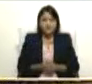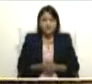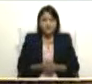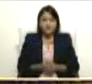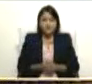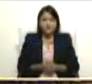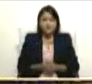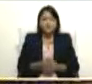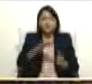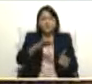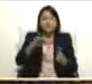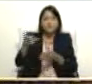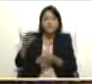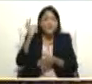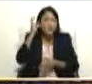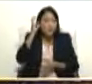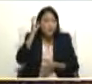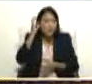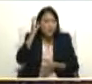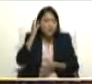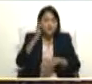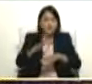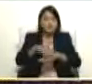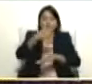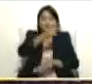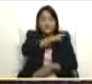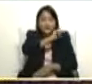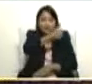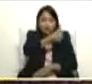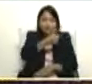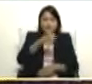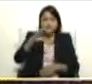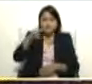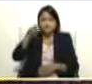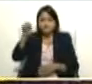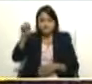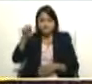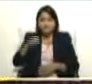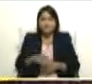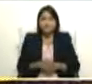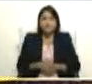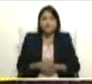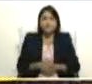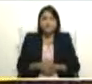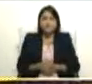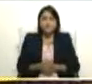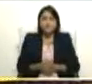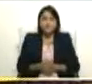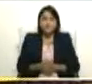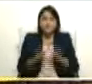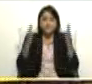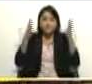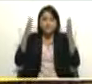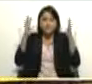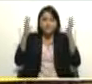Ciudadana Rosalba Gil, rectora del Consejo Nacional Electoral.